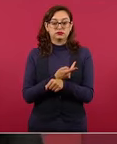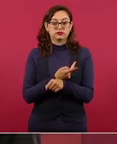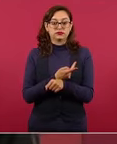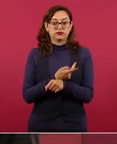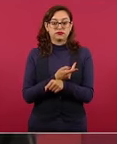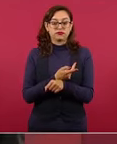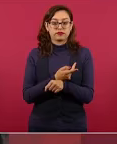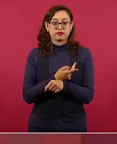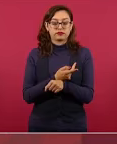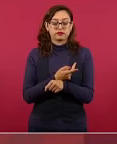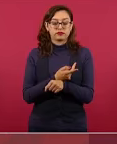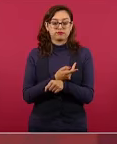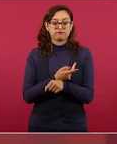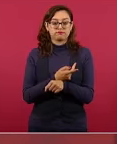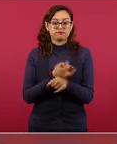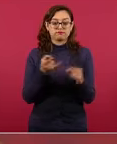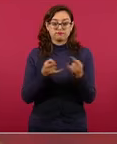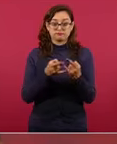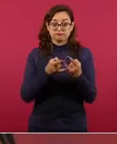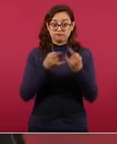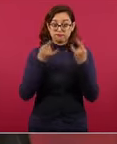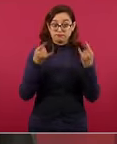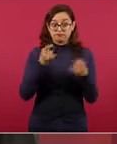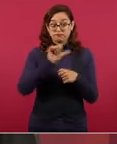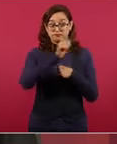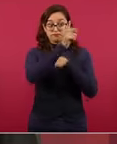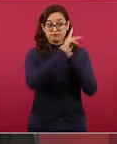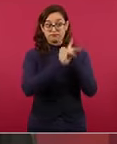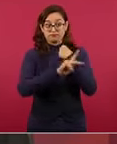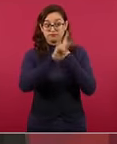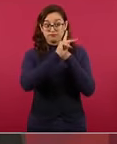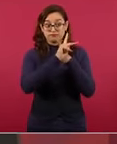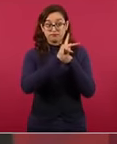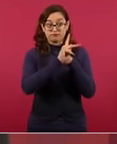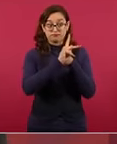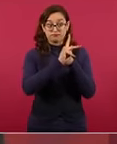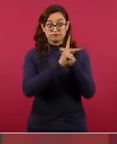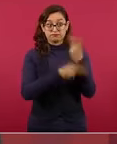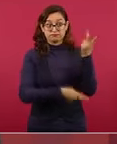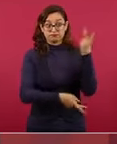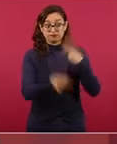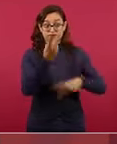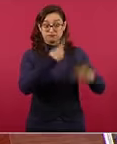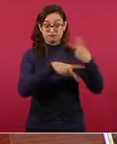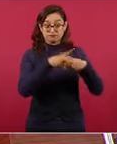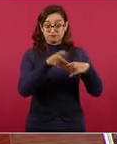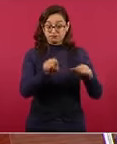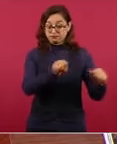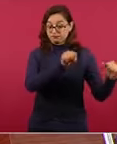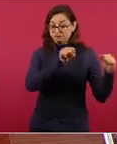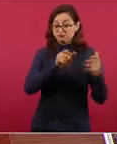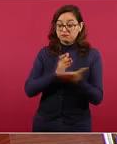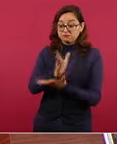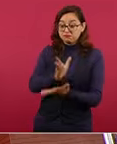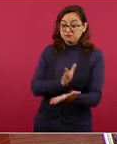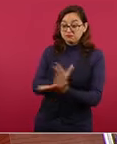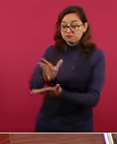intromisión extranjera en méxico porque lo permitieron los presidentes